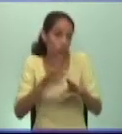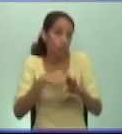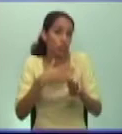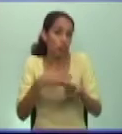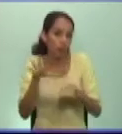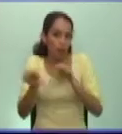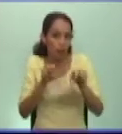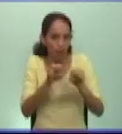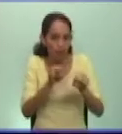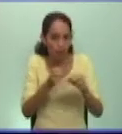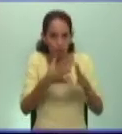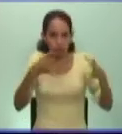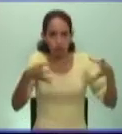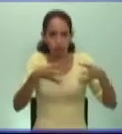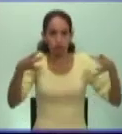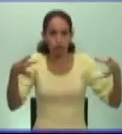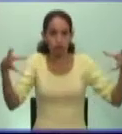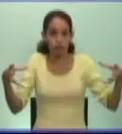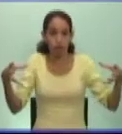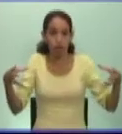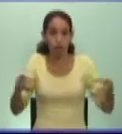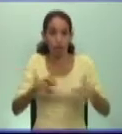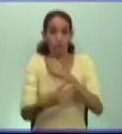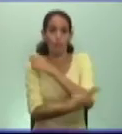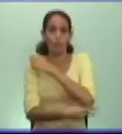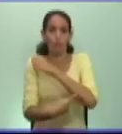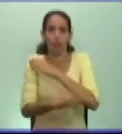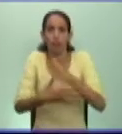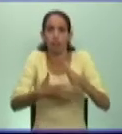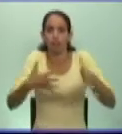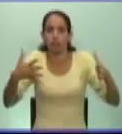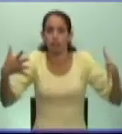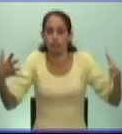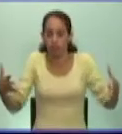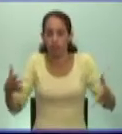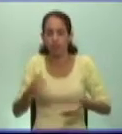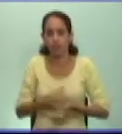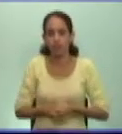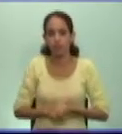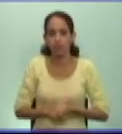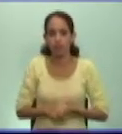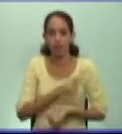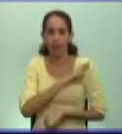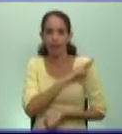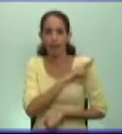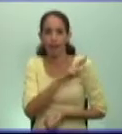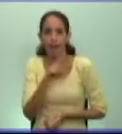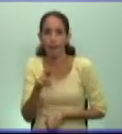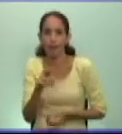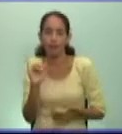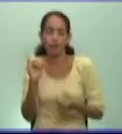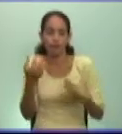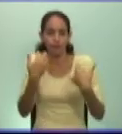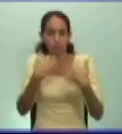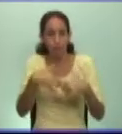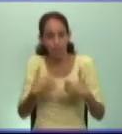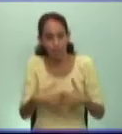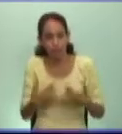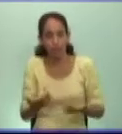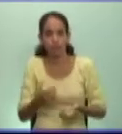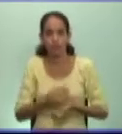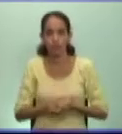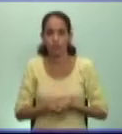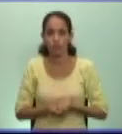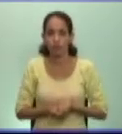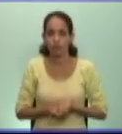tenía ya esta nación después de su independencia. La revolución industrial, que lo habíamos visto también como un fenómeno determinado, es